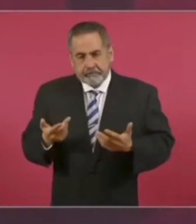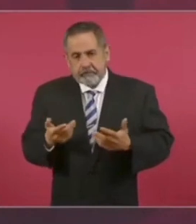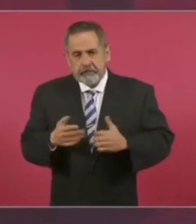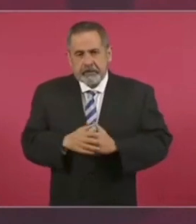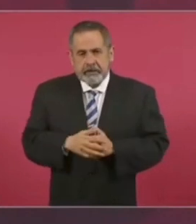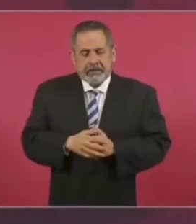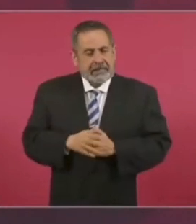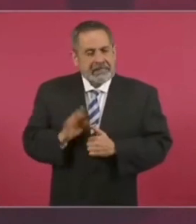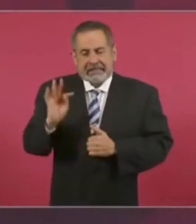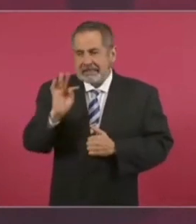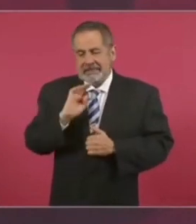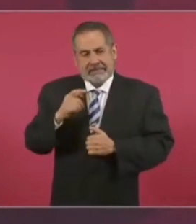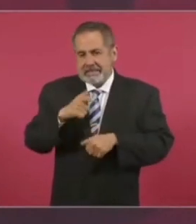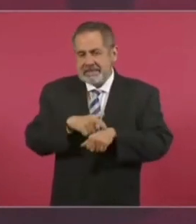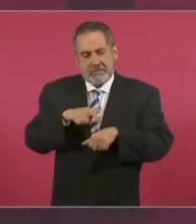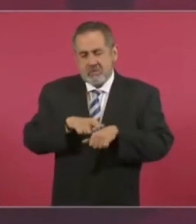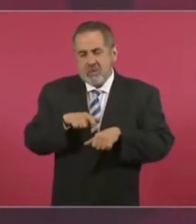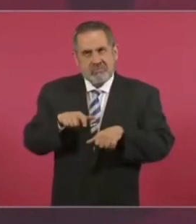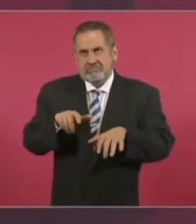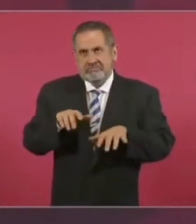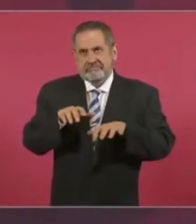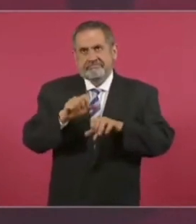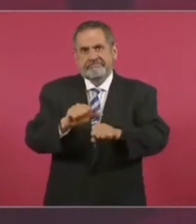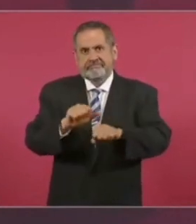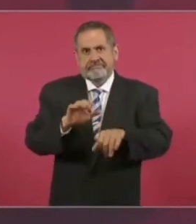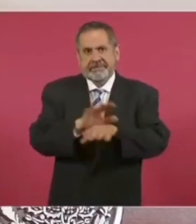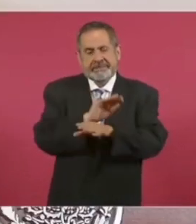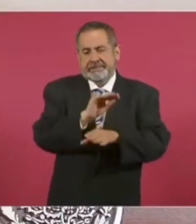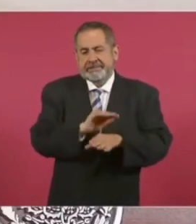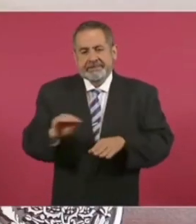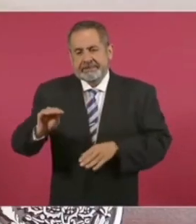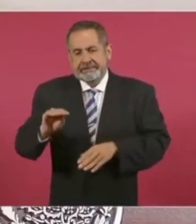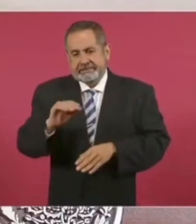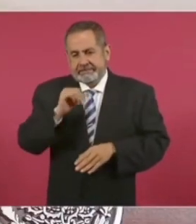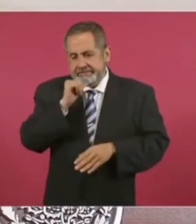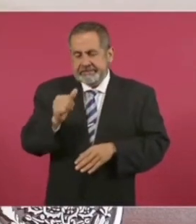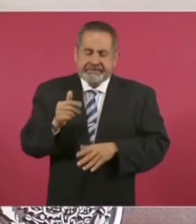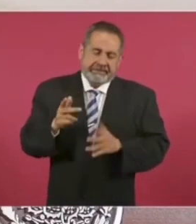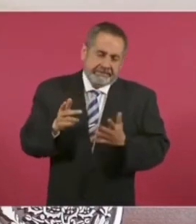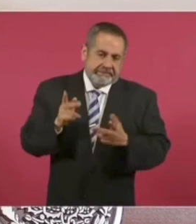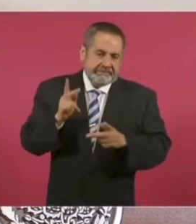y a lo mejor ya no nos va a alcanzar el tiempo, pero